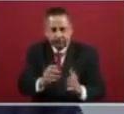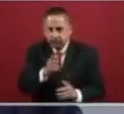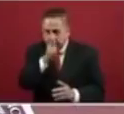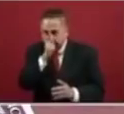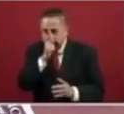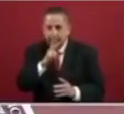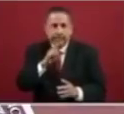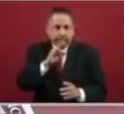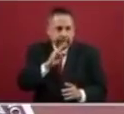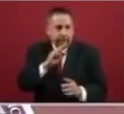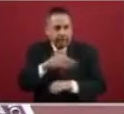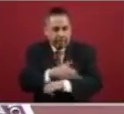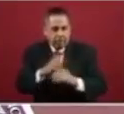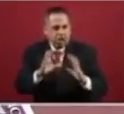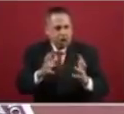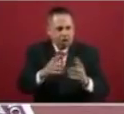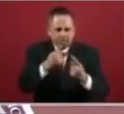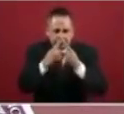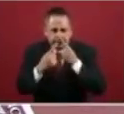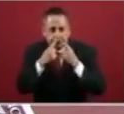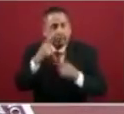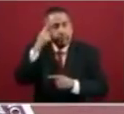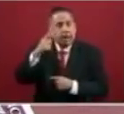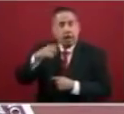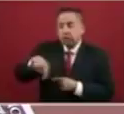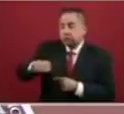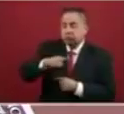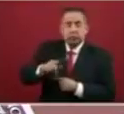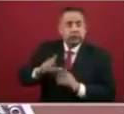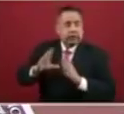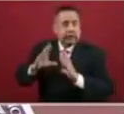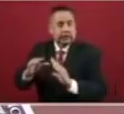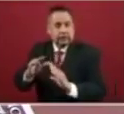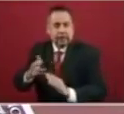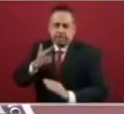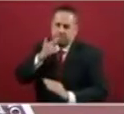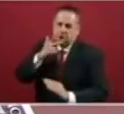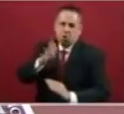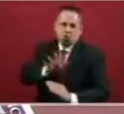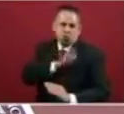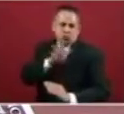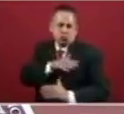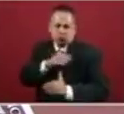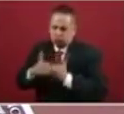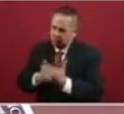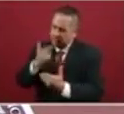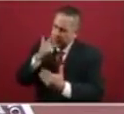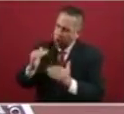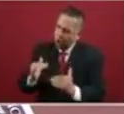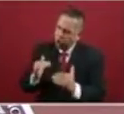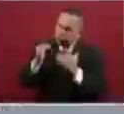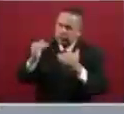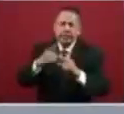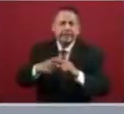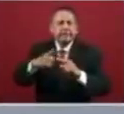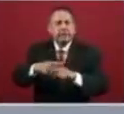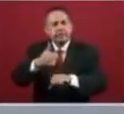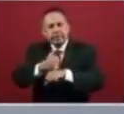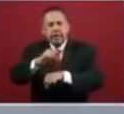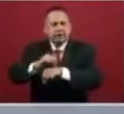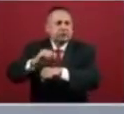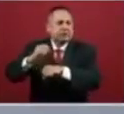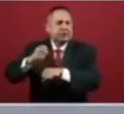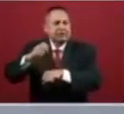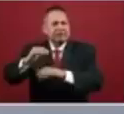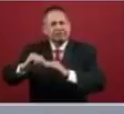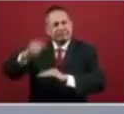familia para mejorar la calidad de la enseñanza en todos los niveles de escolaridad. Con